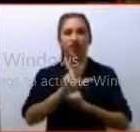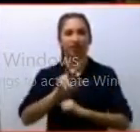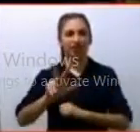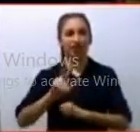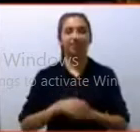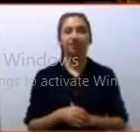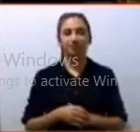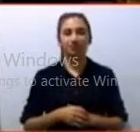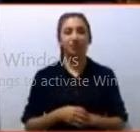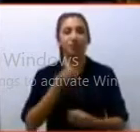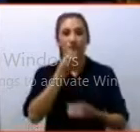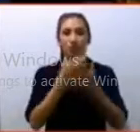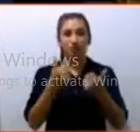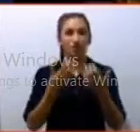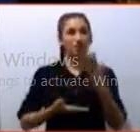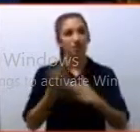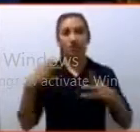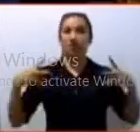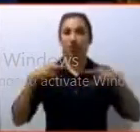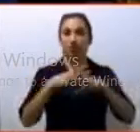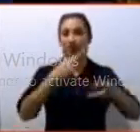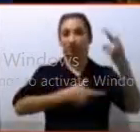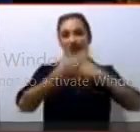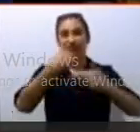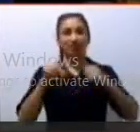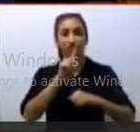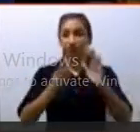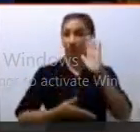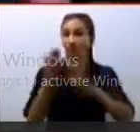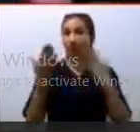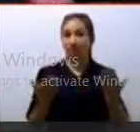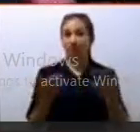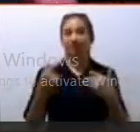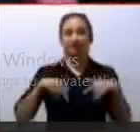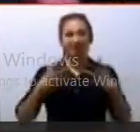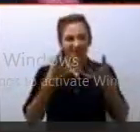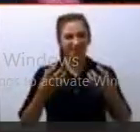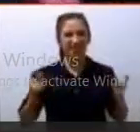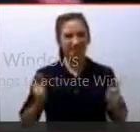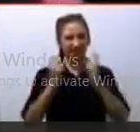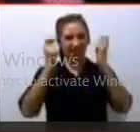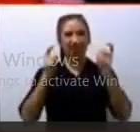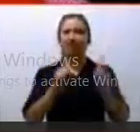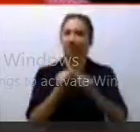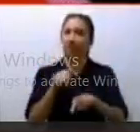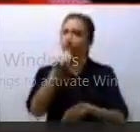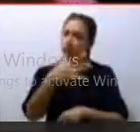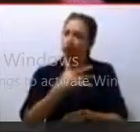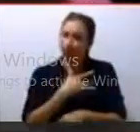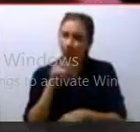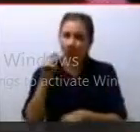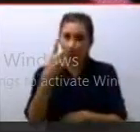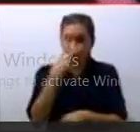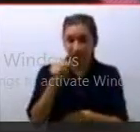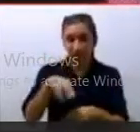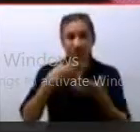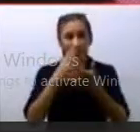191-011-1111-0033. Buenísimo. Con esta información nos damos un corte. Ya regresamos. No se muevan. Queremos que esto sea una fiesta, pero que también queremos que te sensibilices con los casos. Así que